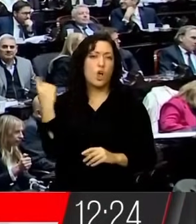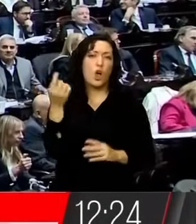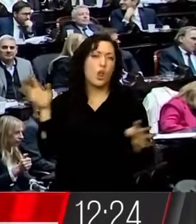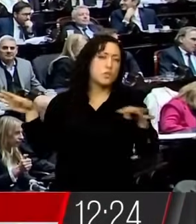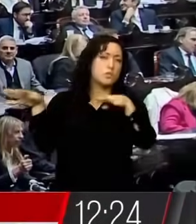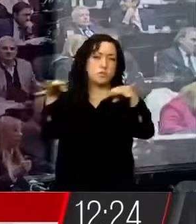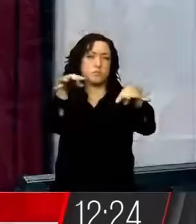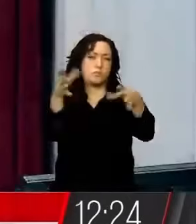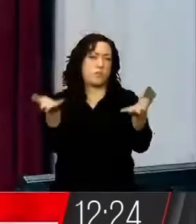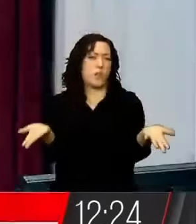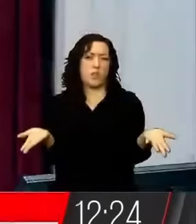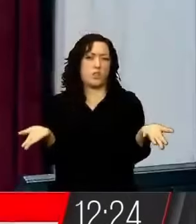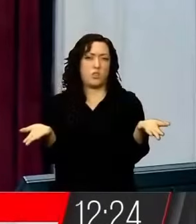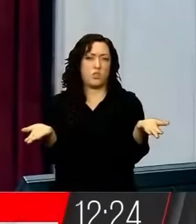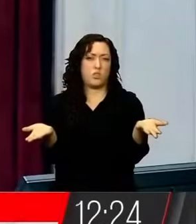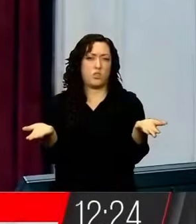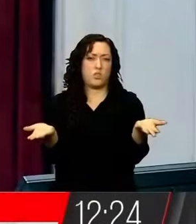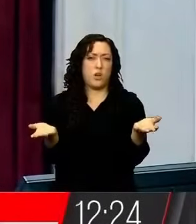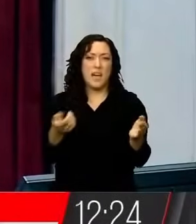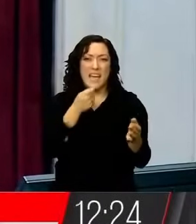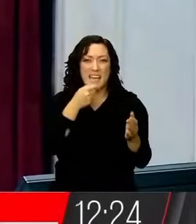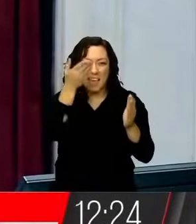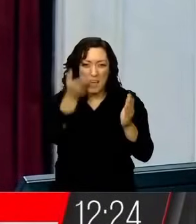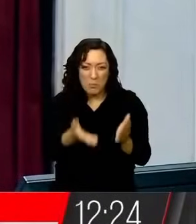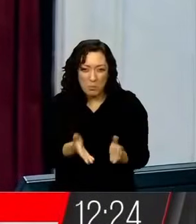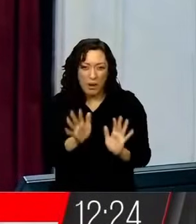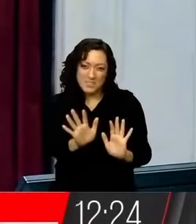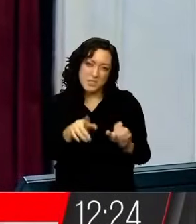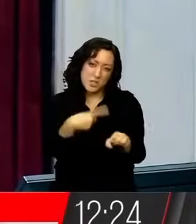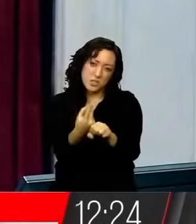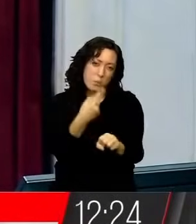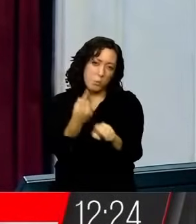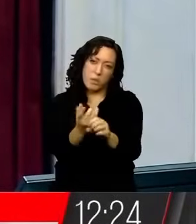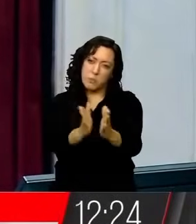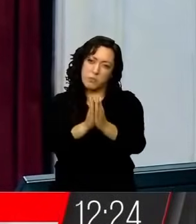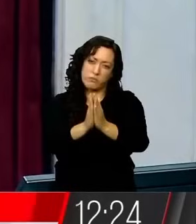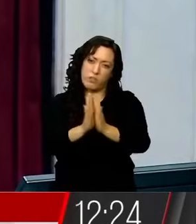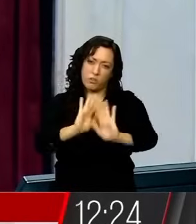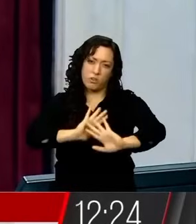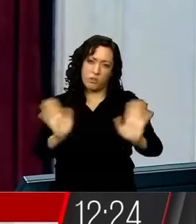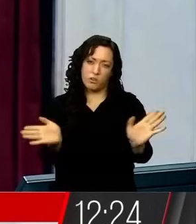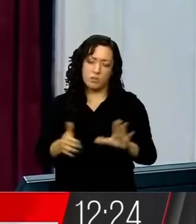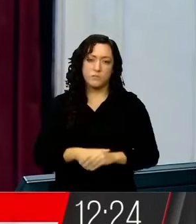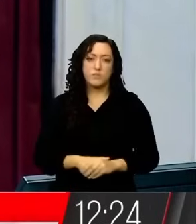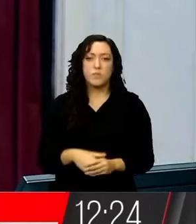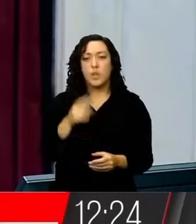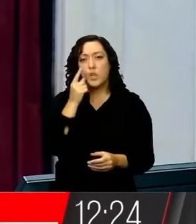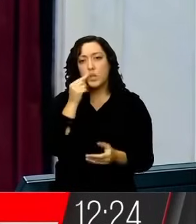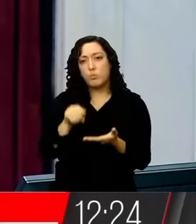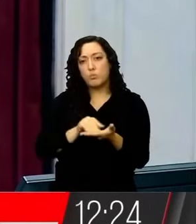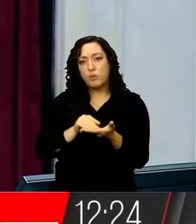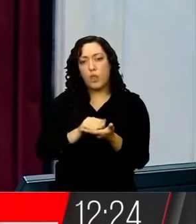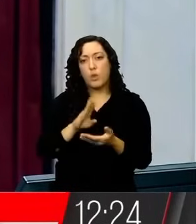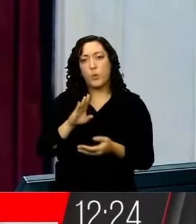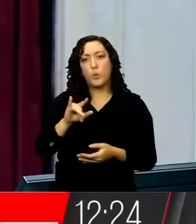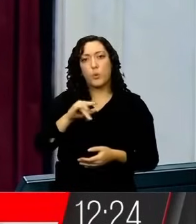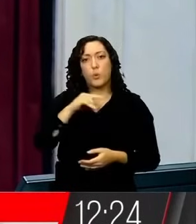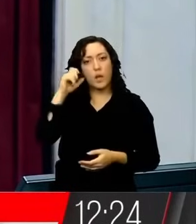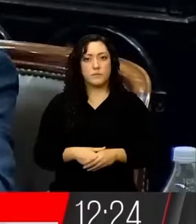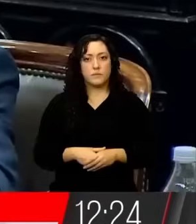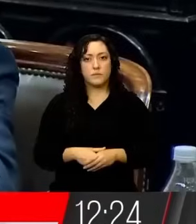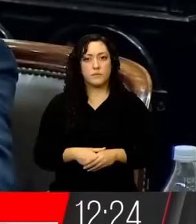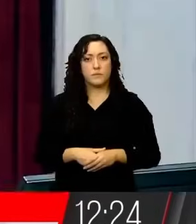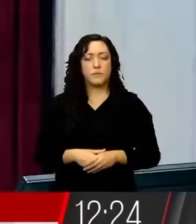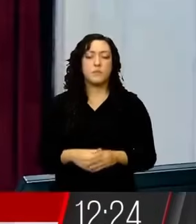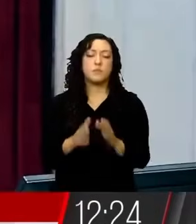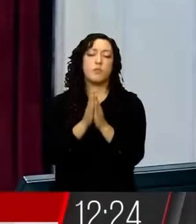mundo, diputada. No podemos dar este ejemplo. Por favor, el diputado Bruge tiene la palabra. Adelante, diputado.